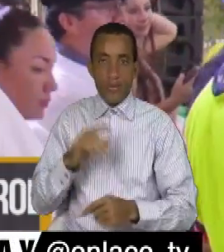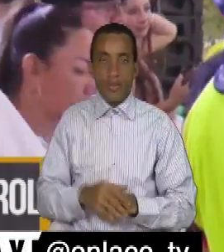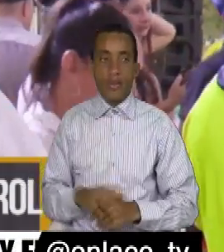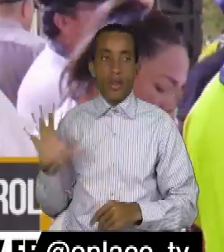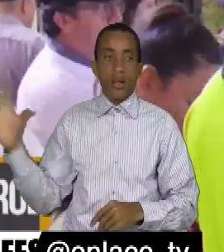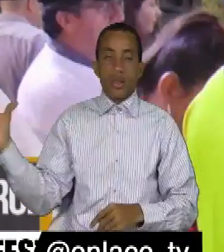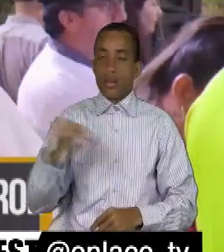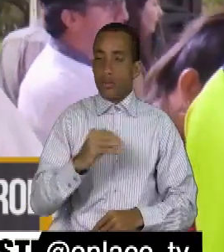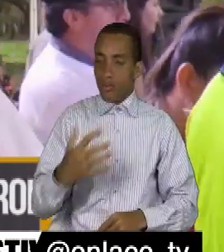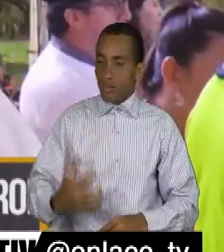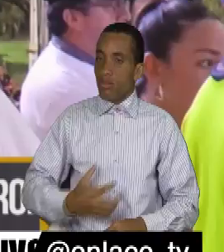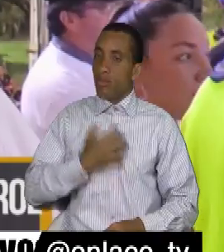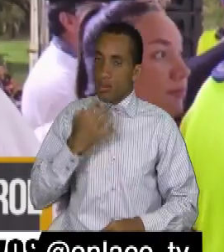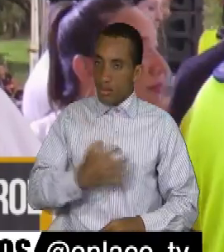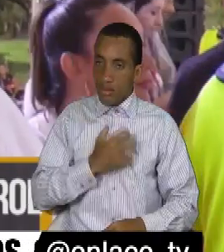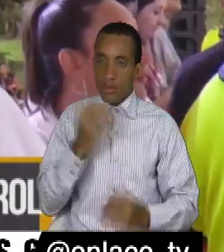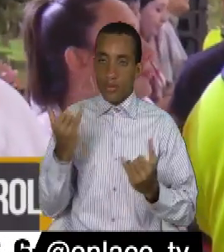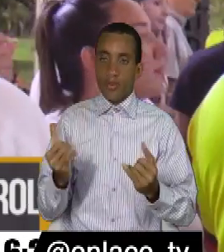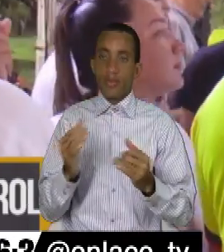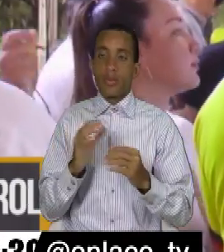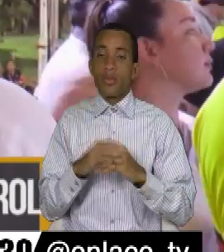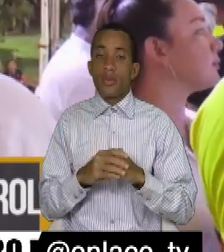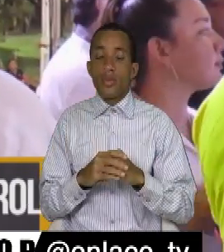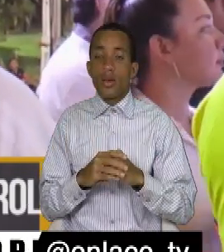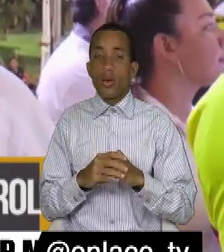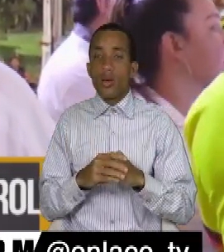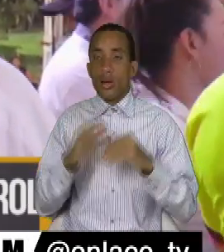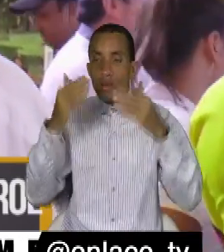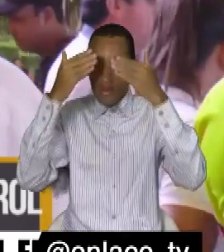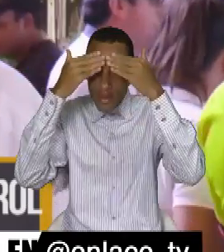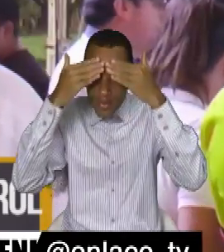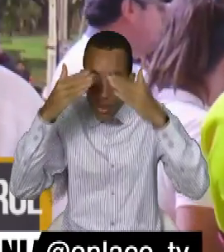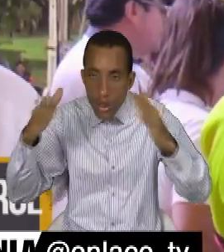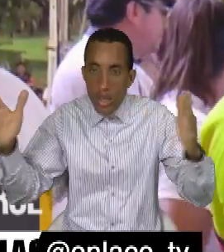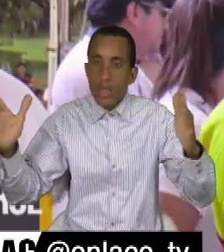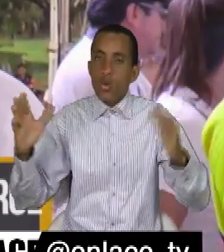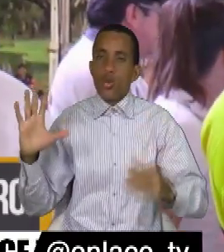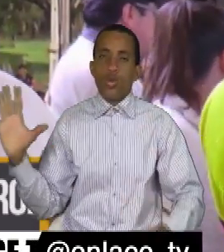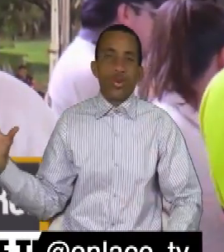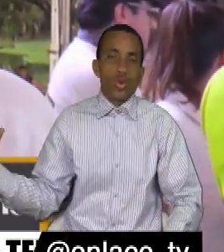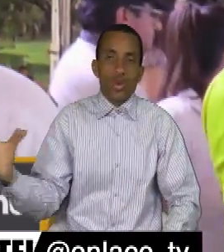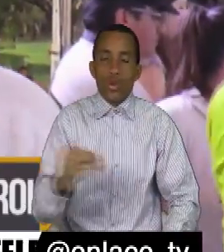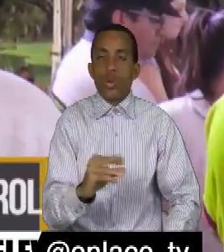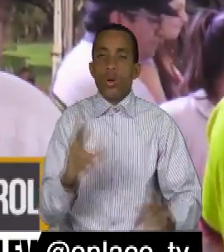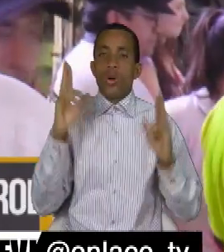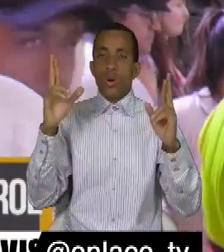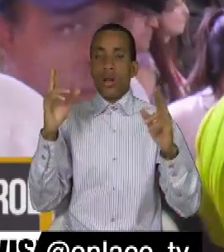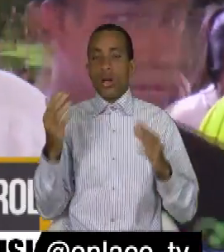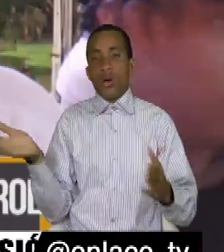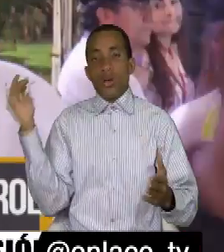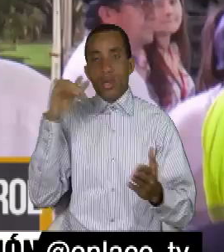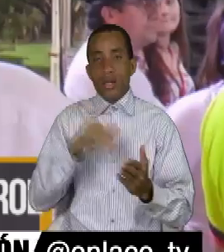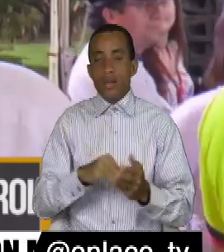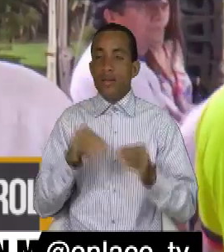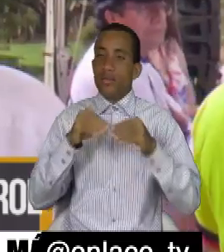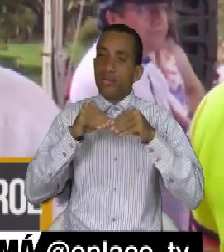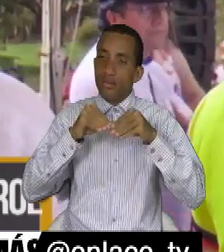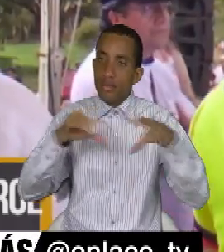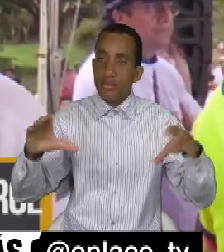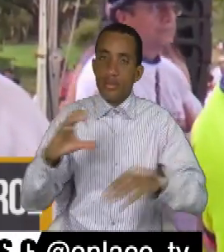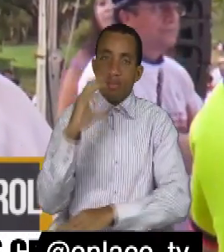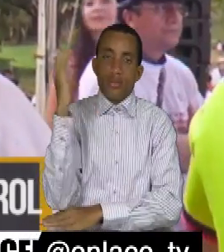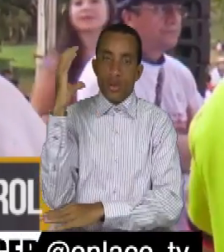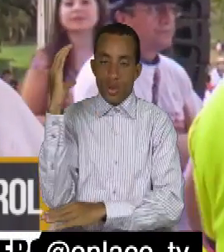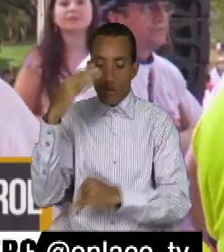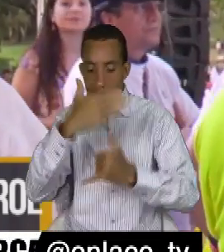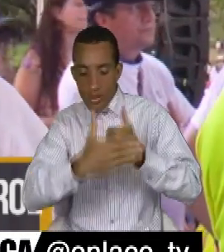está manifestando por los medios democráticos como debe ser. Ojalá esto se replique en todo el país, porque no hay